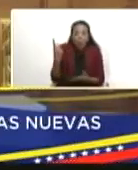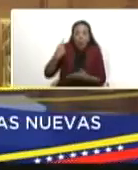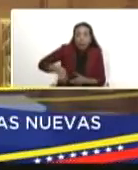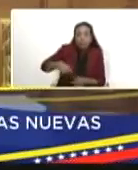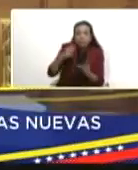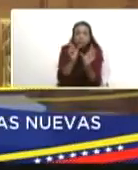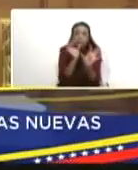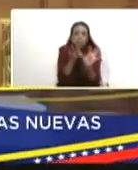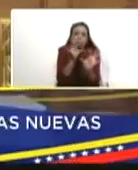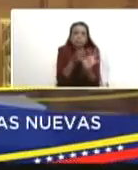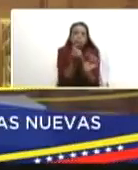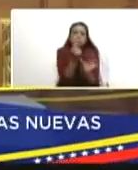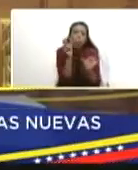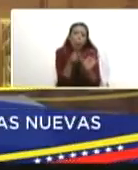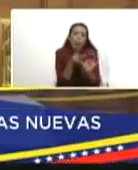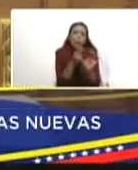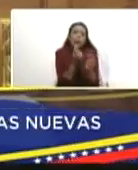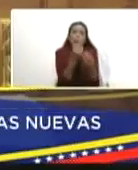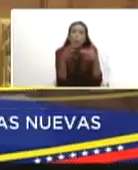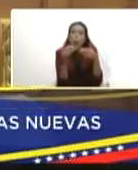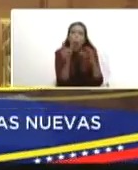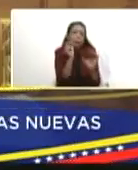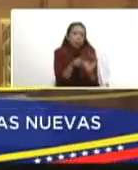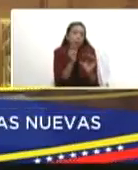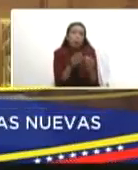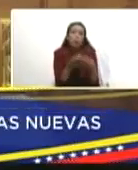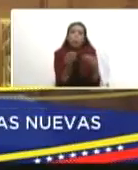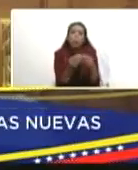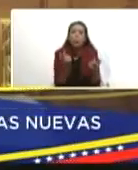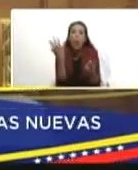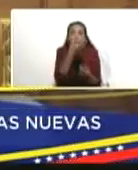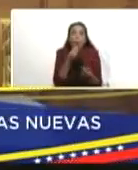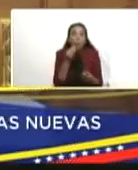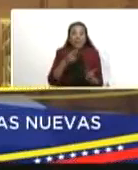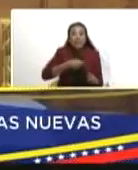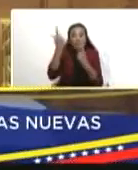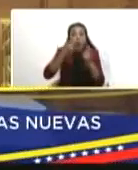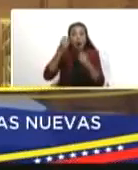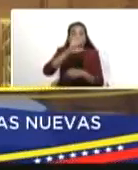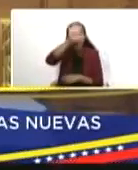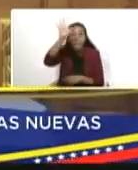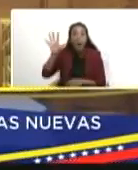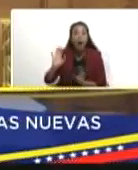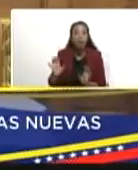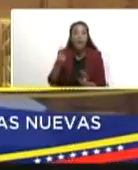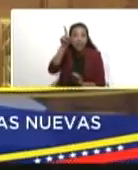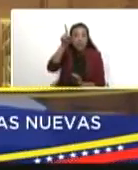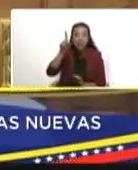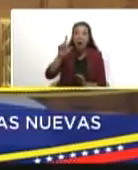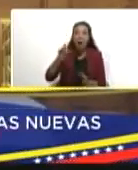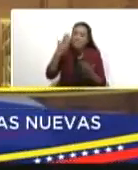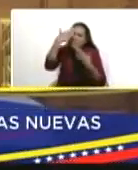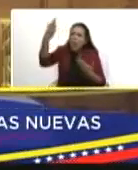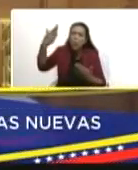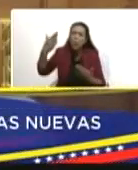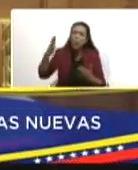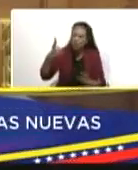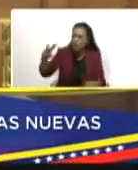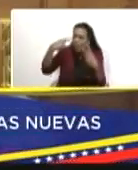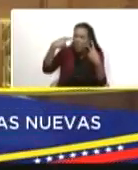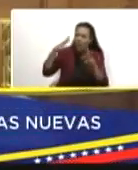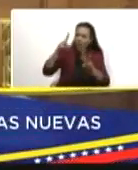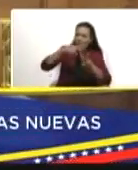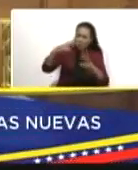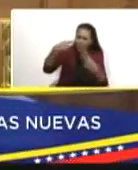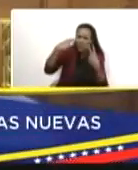ahorritos que tienen nuestros jóvenes migrantes allá donde están mi Saludos sé que nos ven